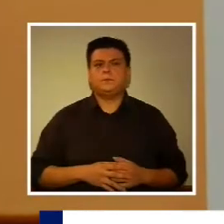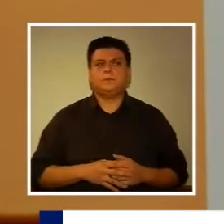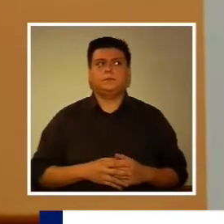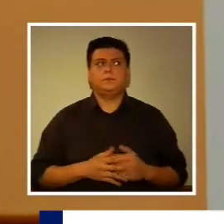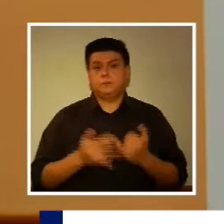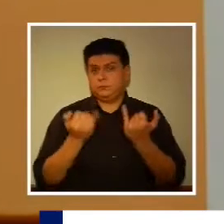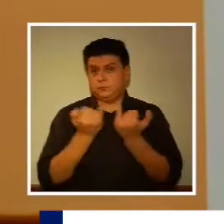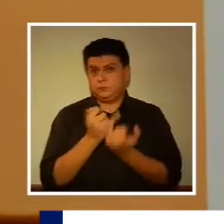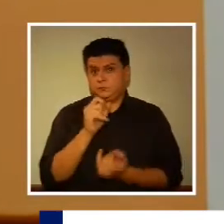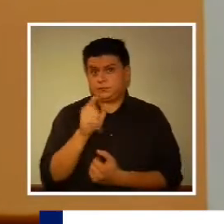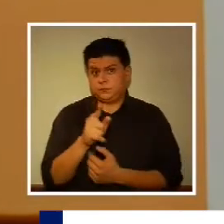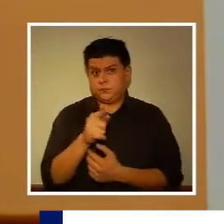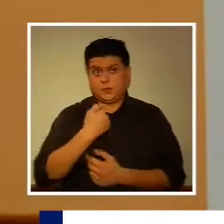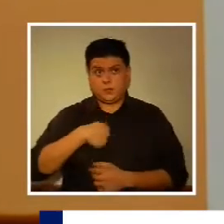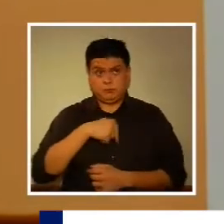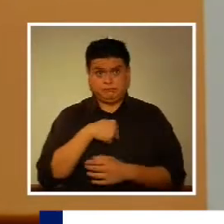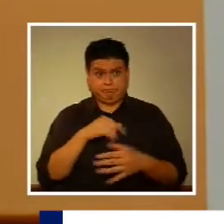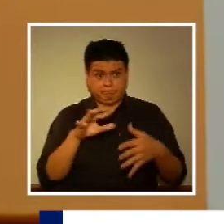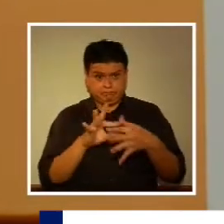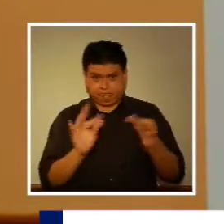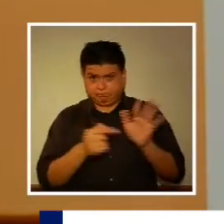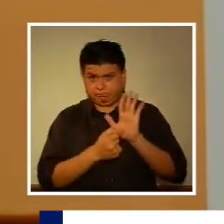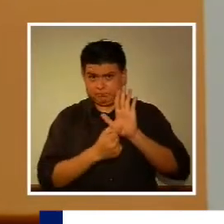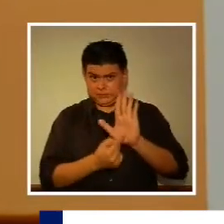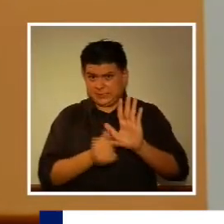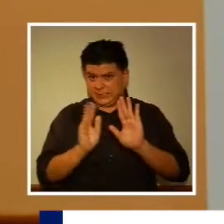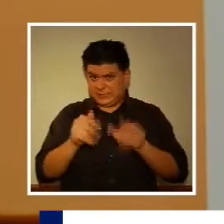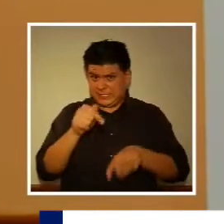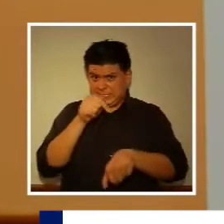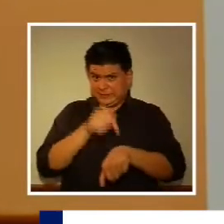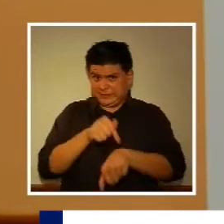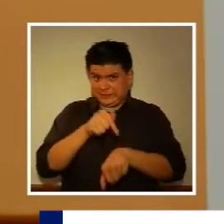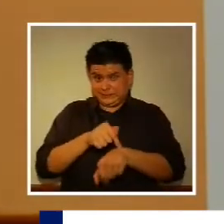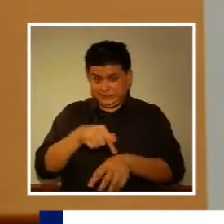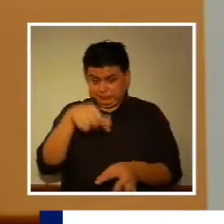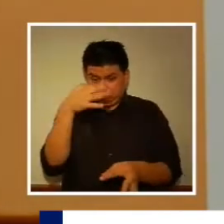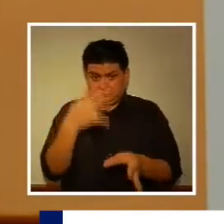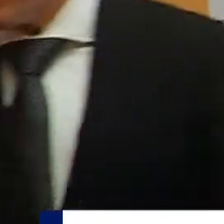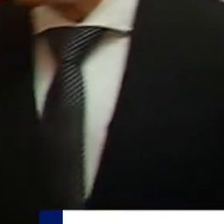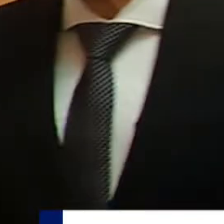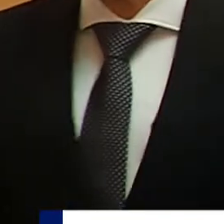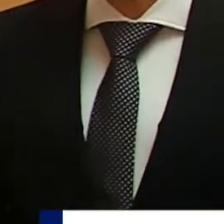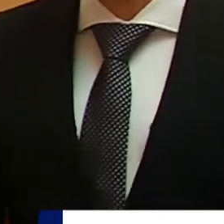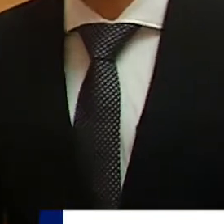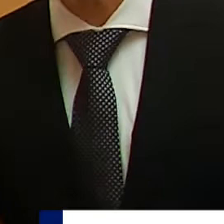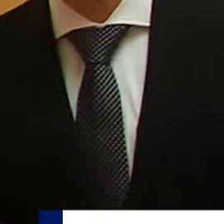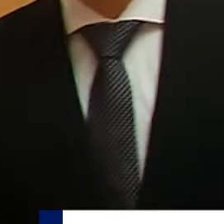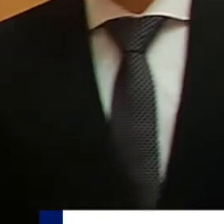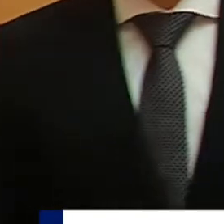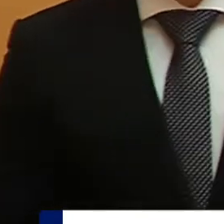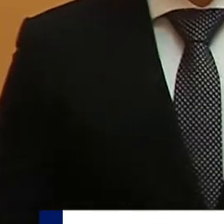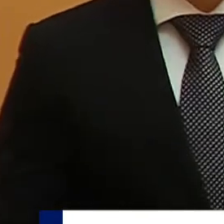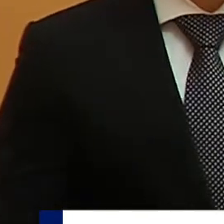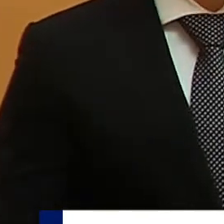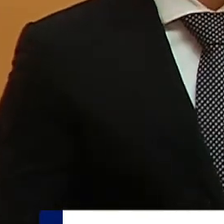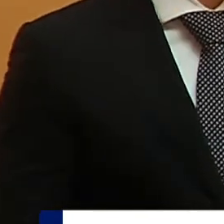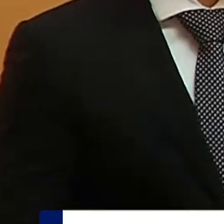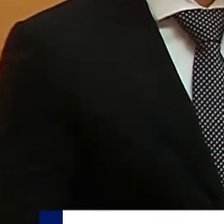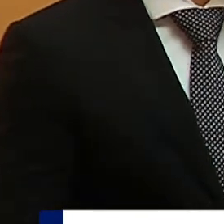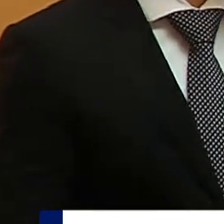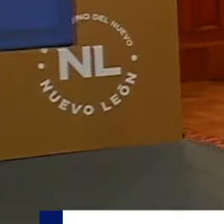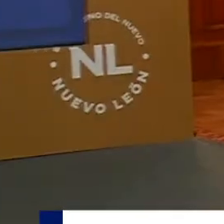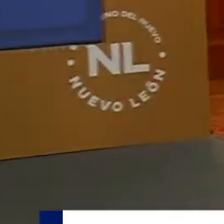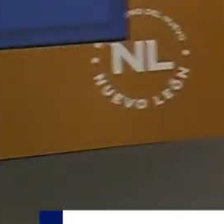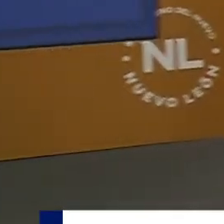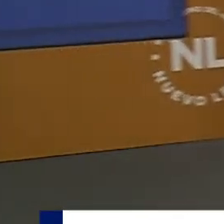y sobre todo hacerle ver que Nuevo León está listo para vacunar masivamente. Durante la conferencia denominada El Nuevo